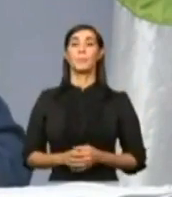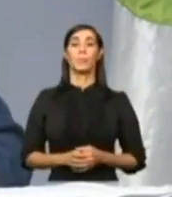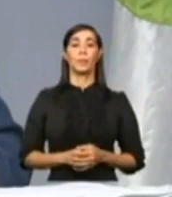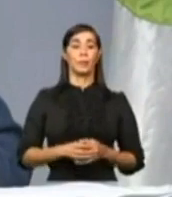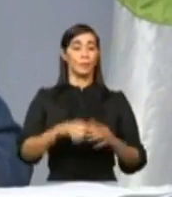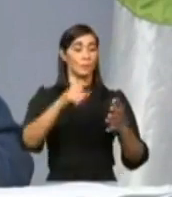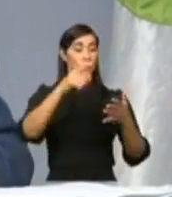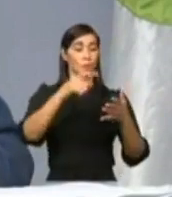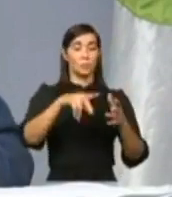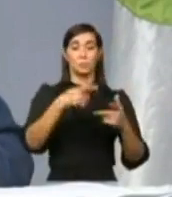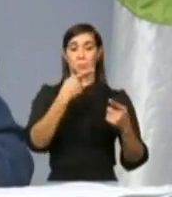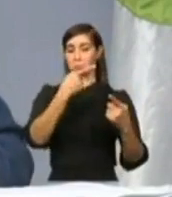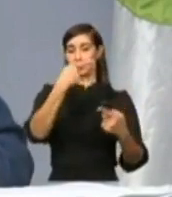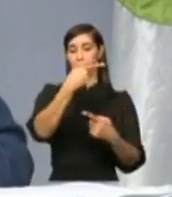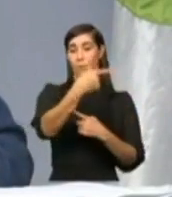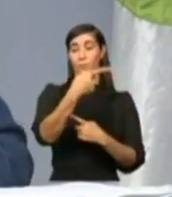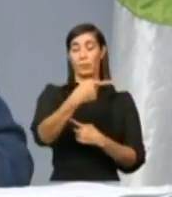Descartados,